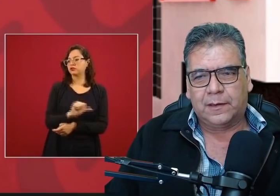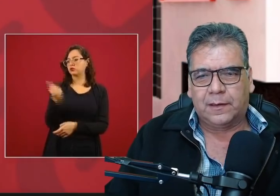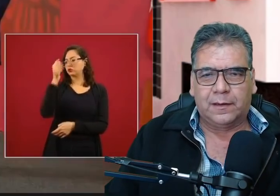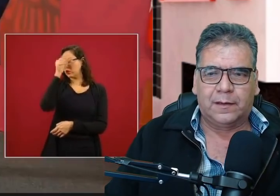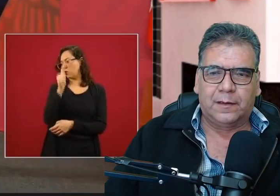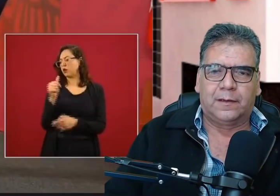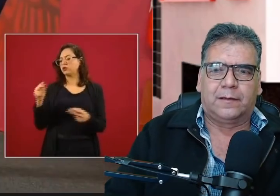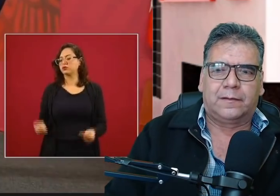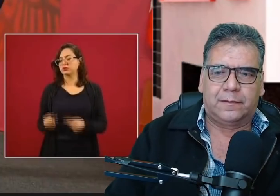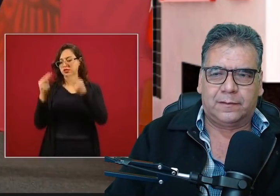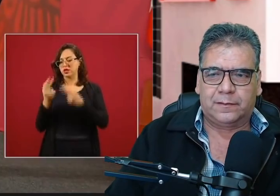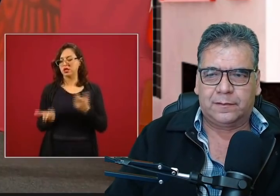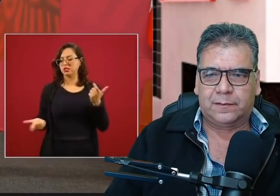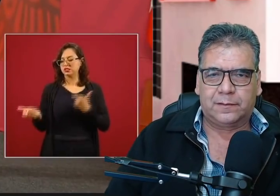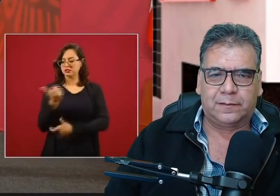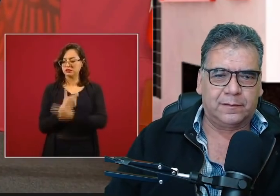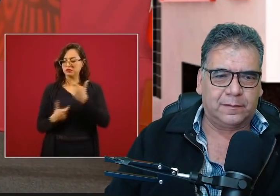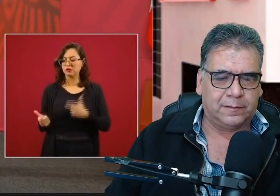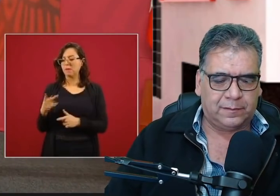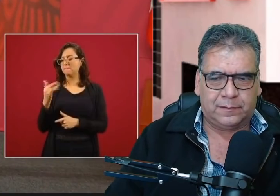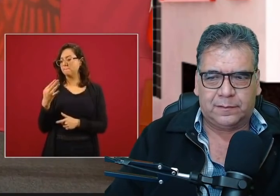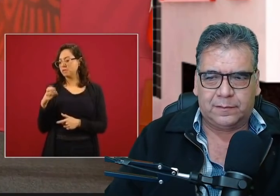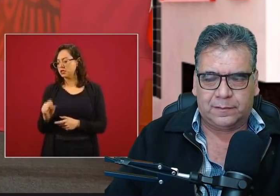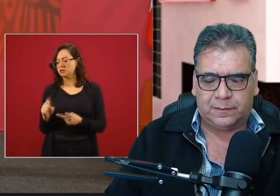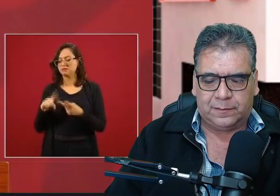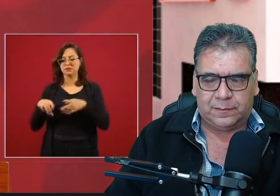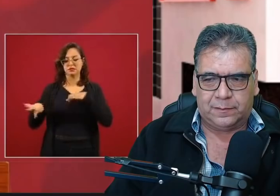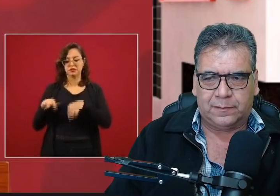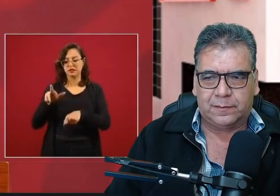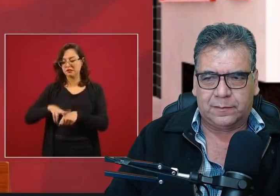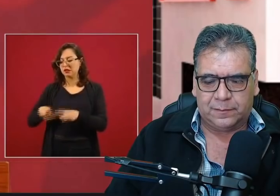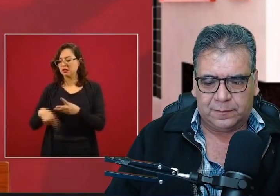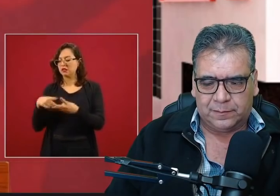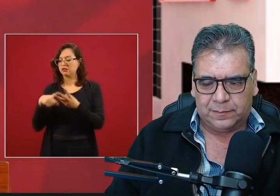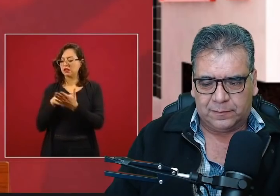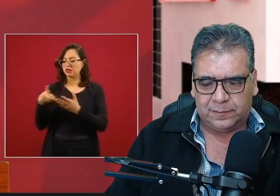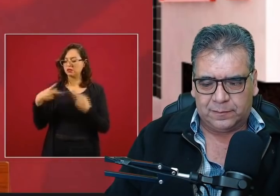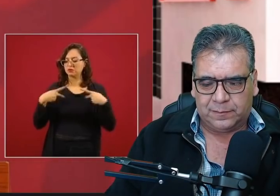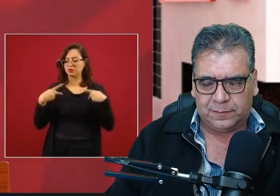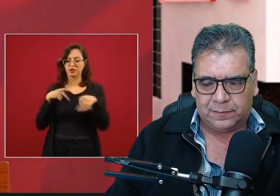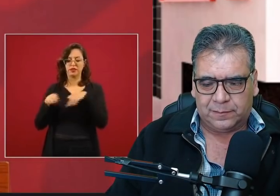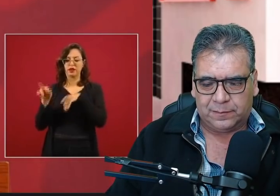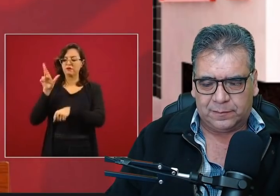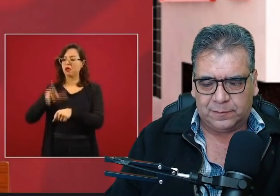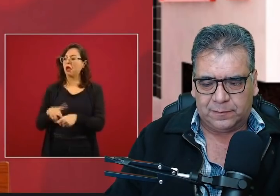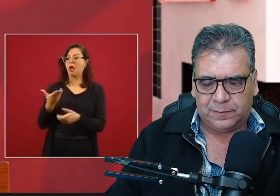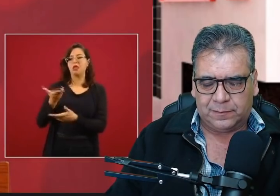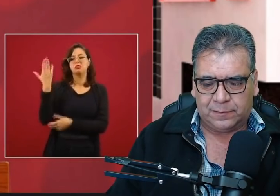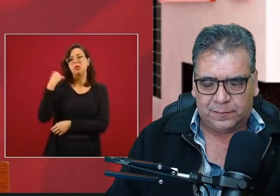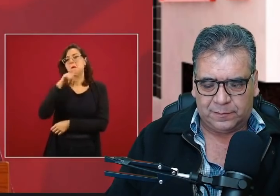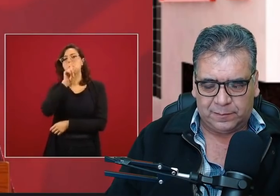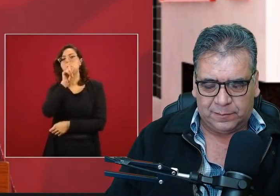otros momentos, los sectores, las pymes, los trabajadores, los derechos de los trabajadores, hoy están